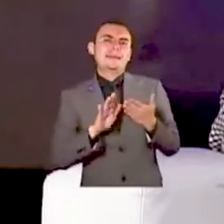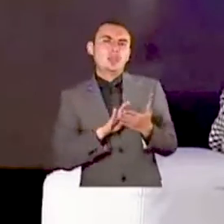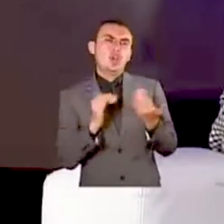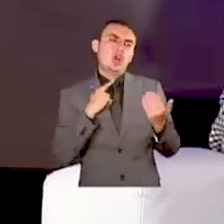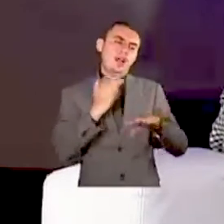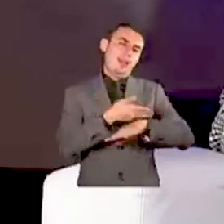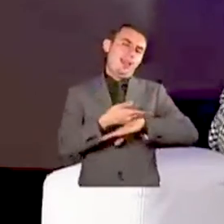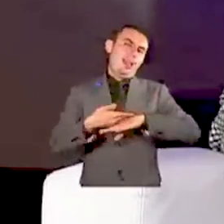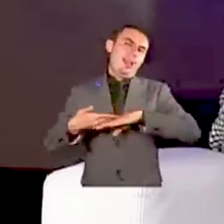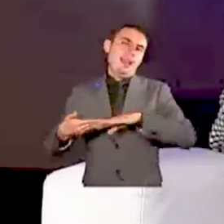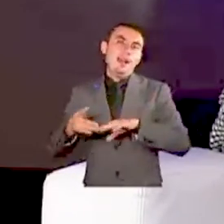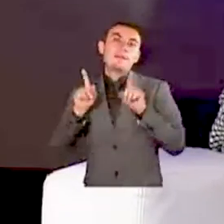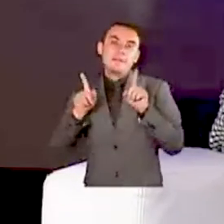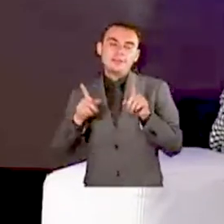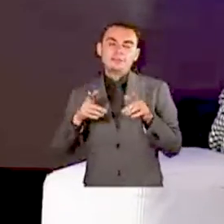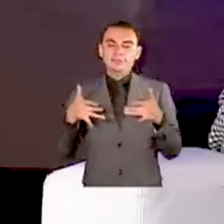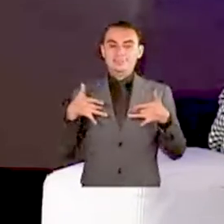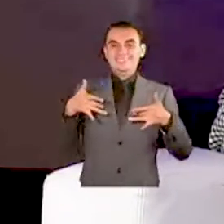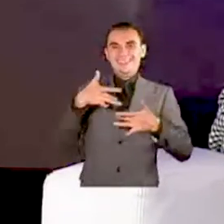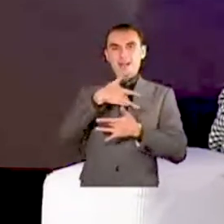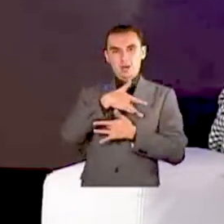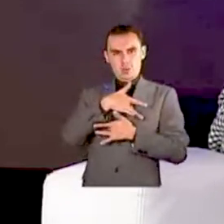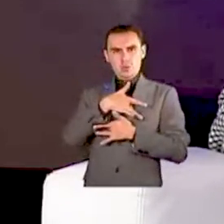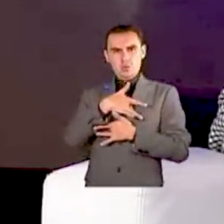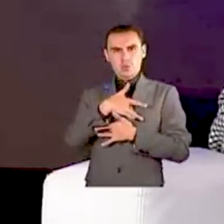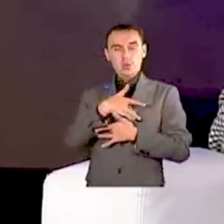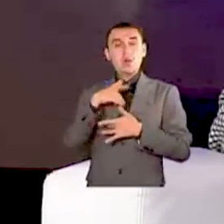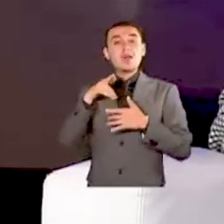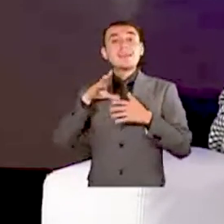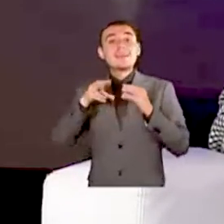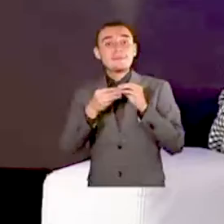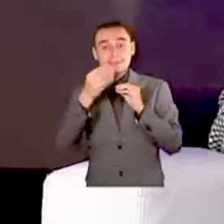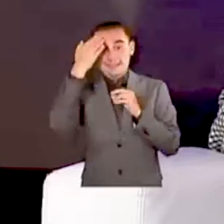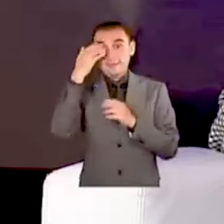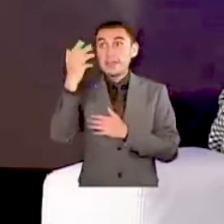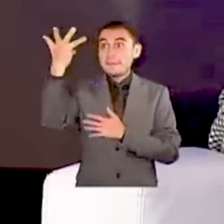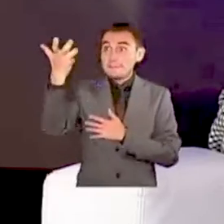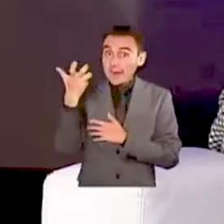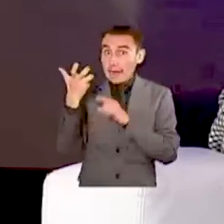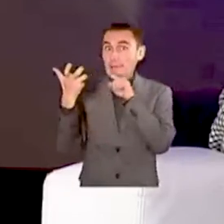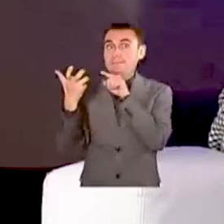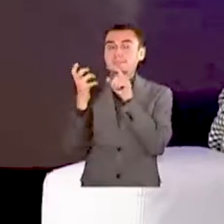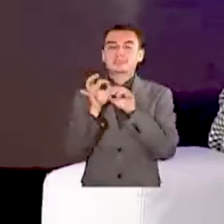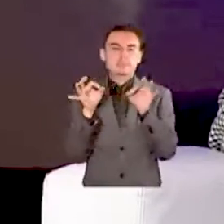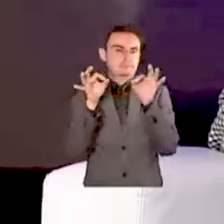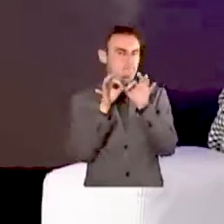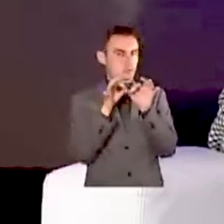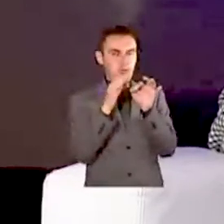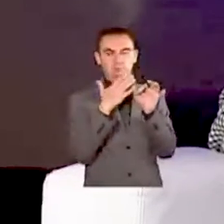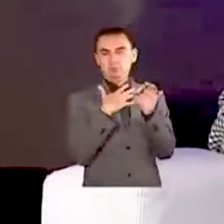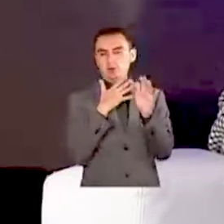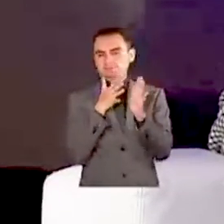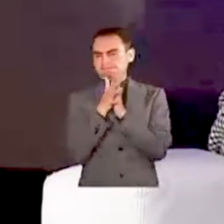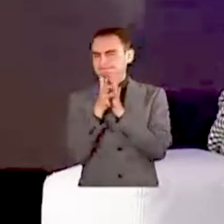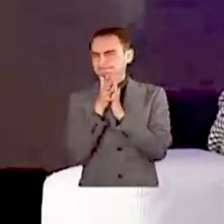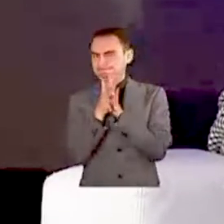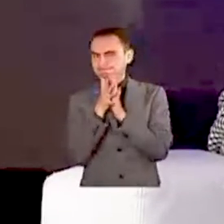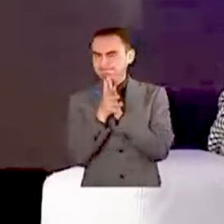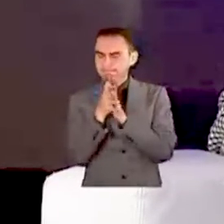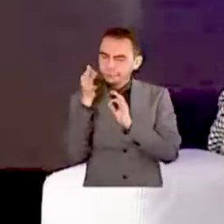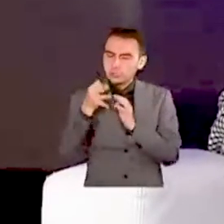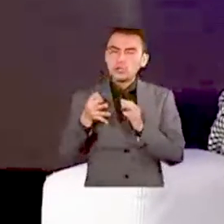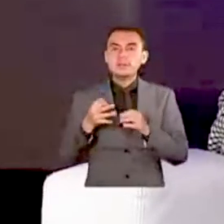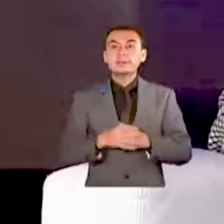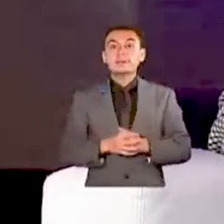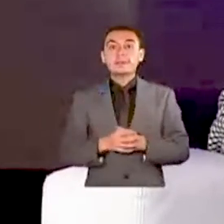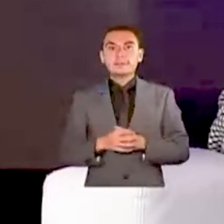por extenderme, pero es que la salud y las prestaciones, la seguridad social está inmersa